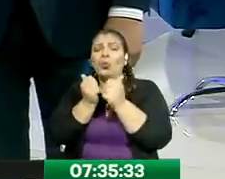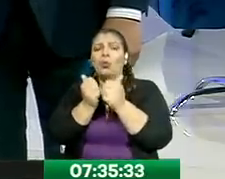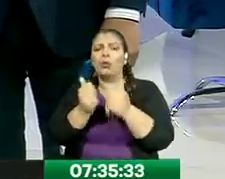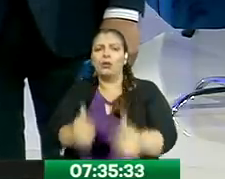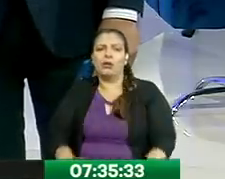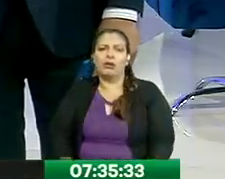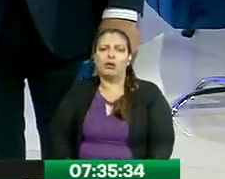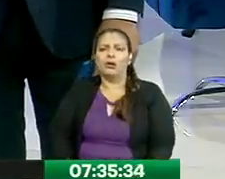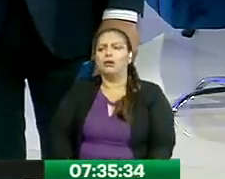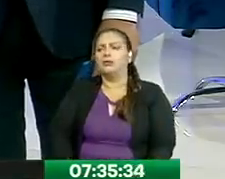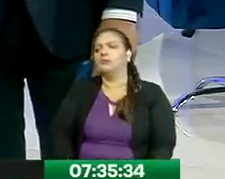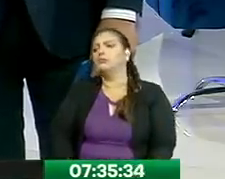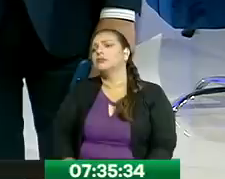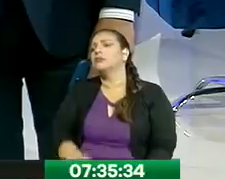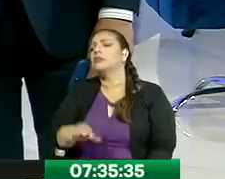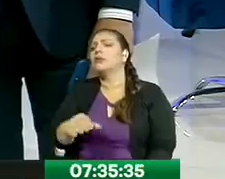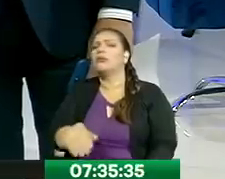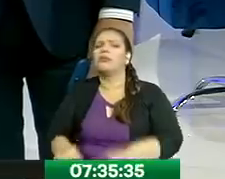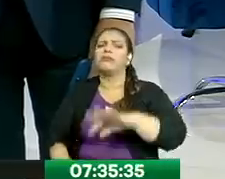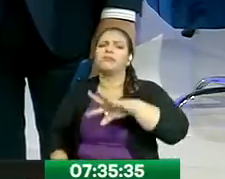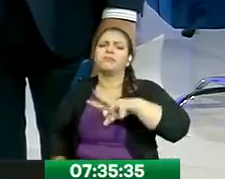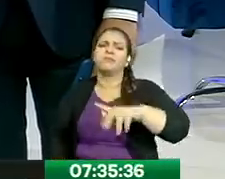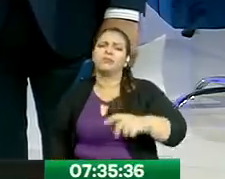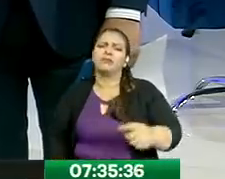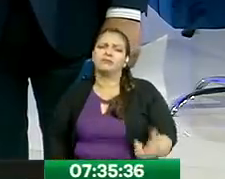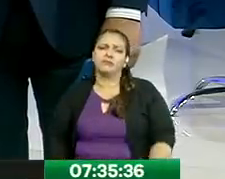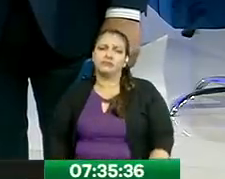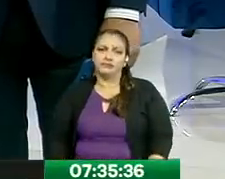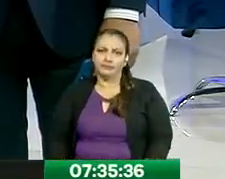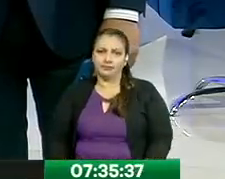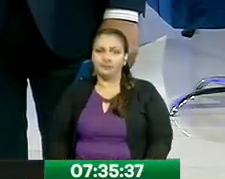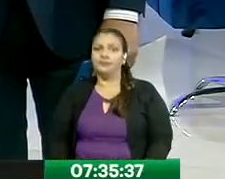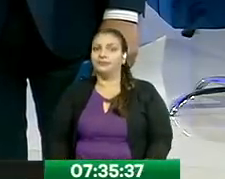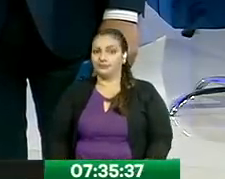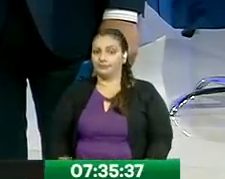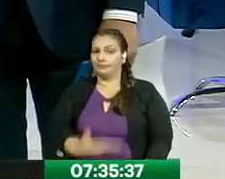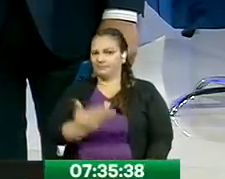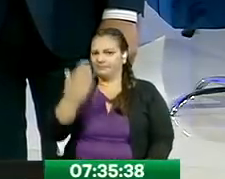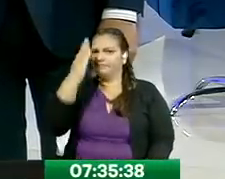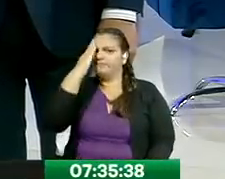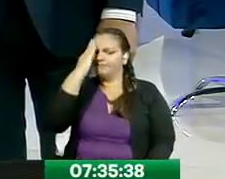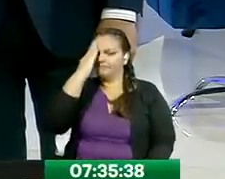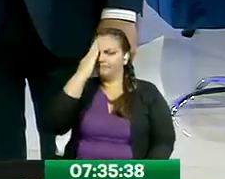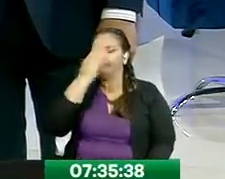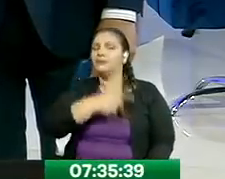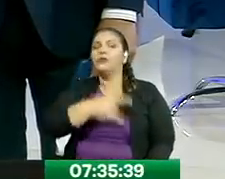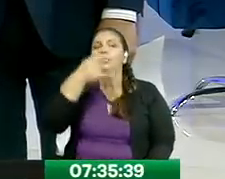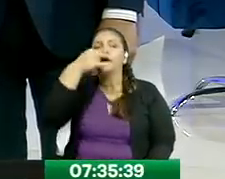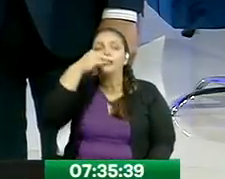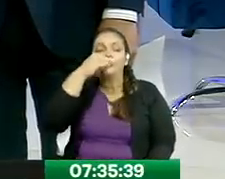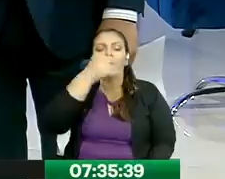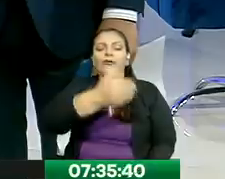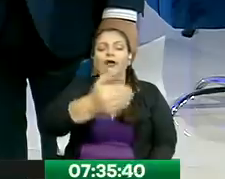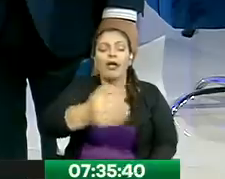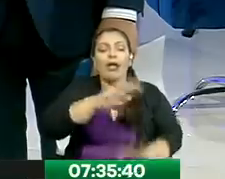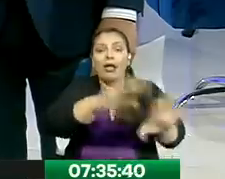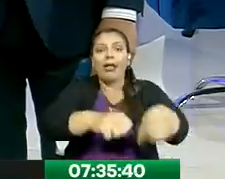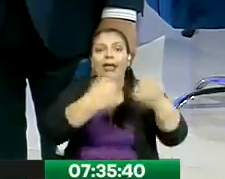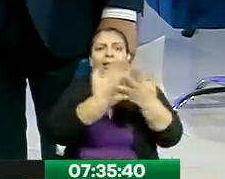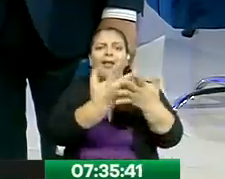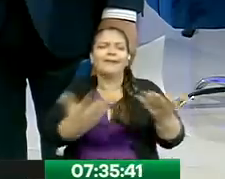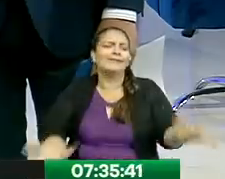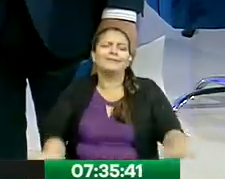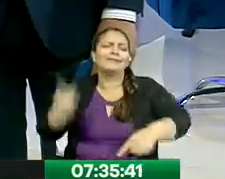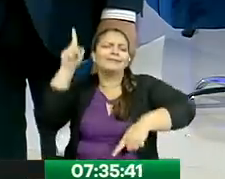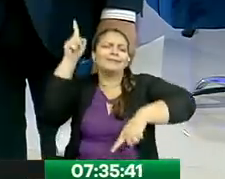a menores de edad que claro como saben los astutos delincuentes aquellos que delinquen que los menores son inimputables